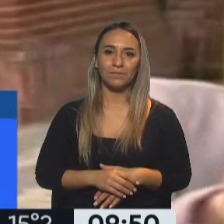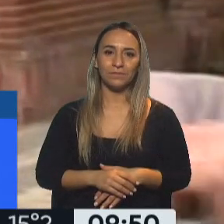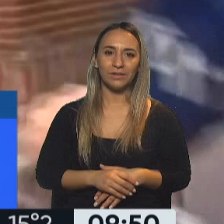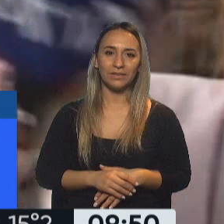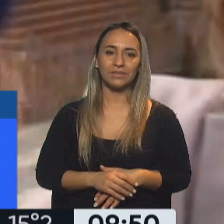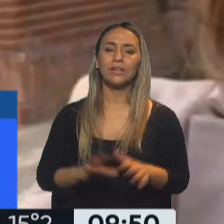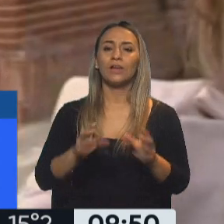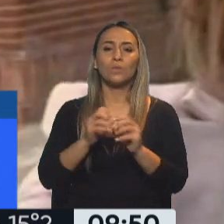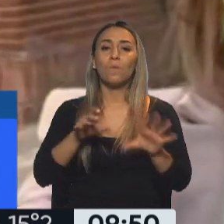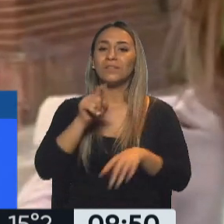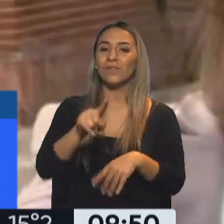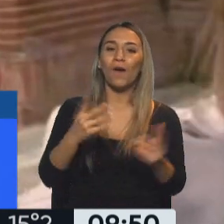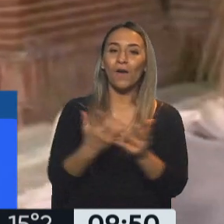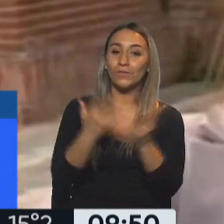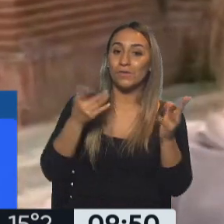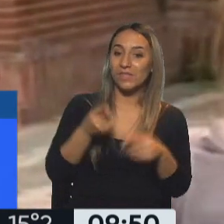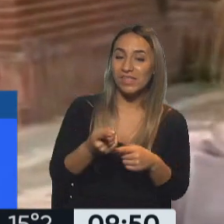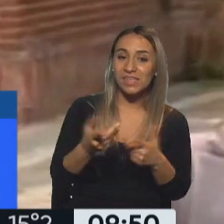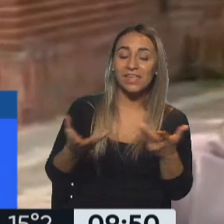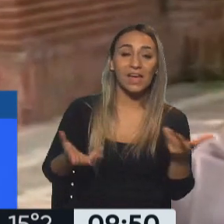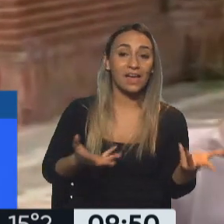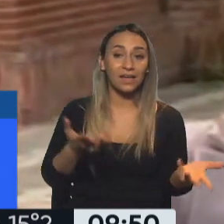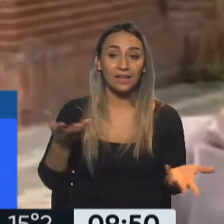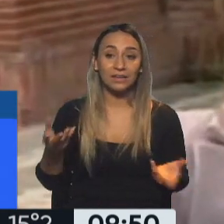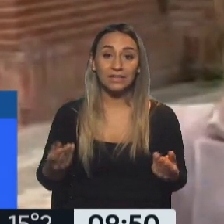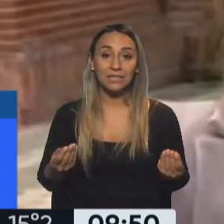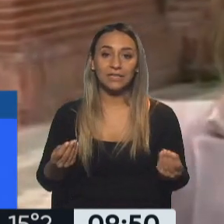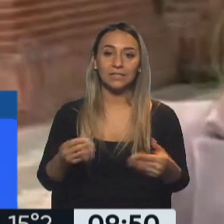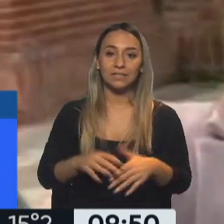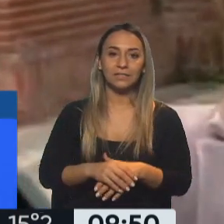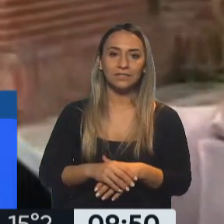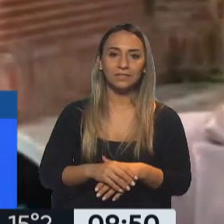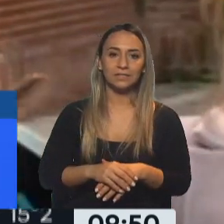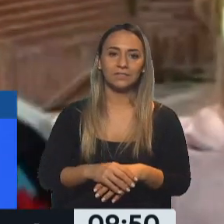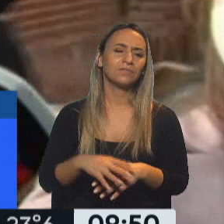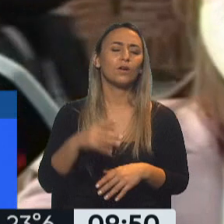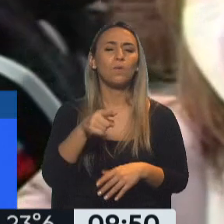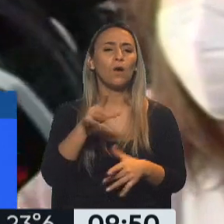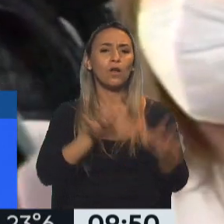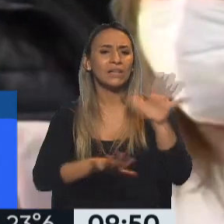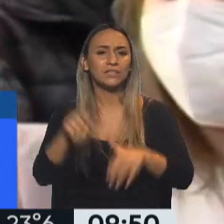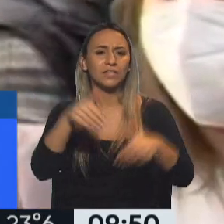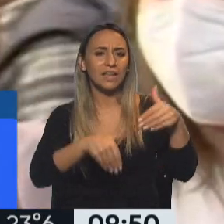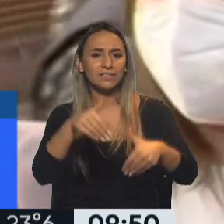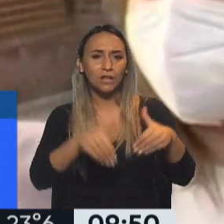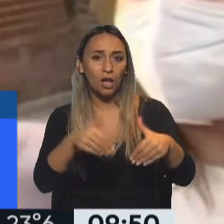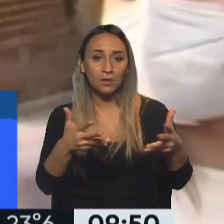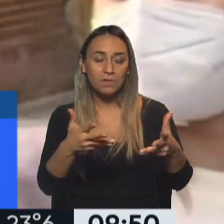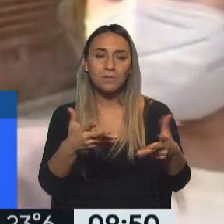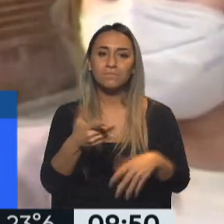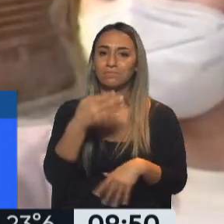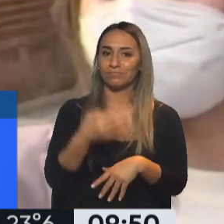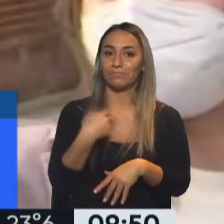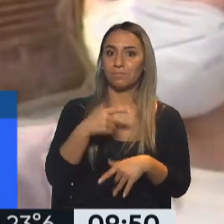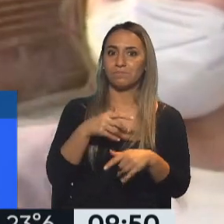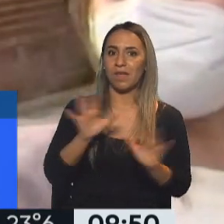va a continuar este día? ¿Se va a juntar con su compañera a analizar cómo va la situación electoral? Sí, me he levantado, como te decía,